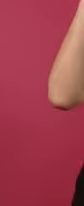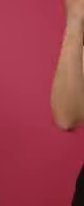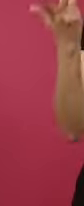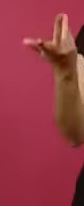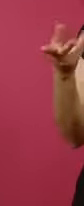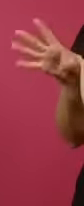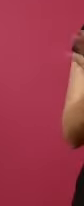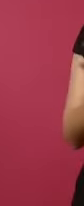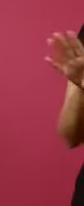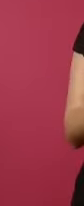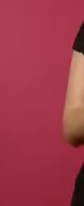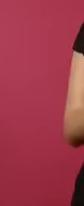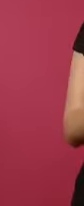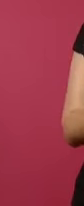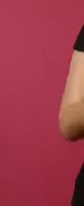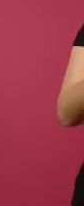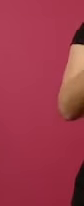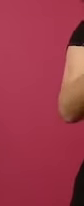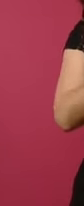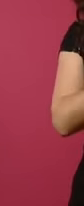que ayuda,